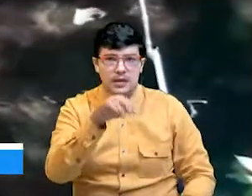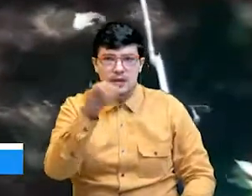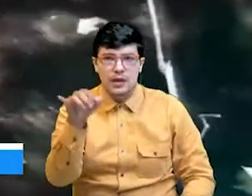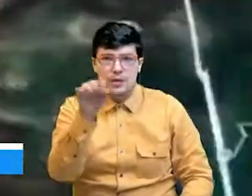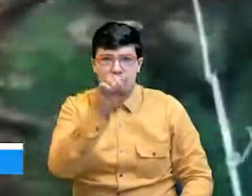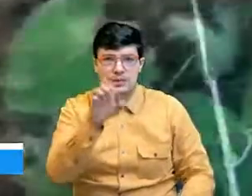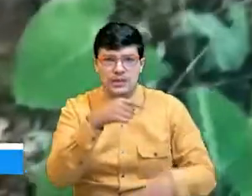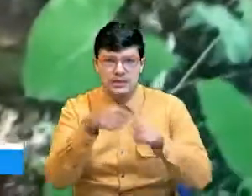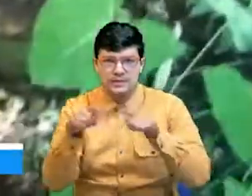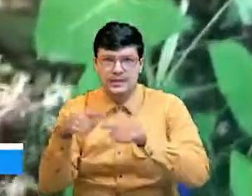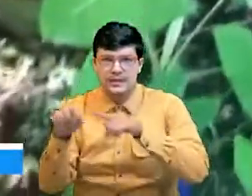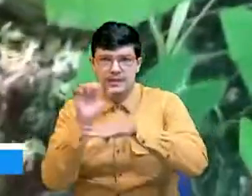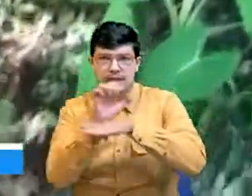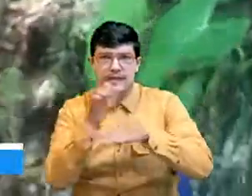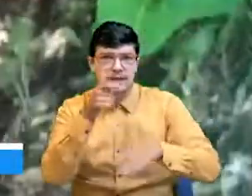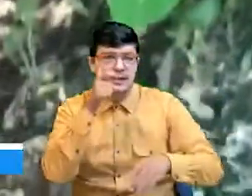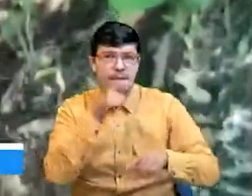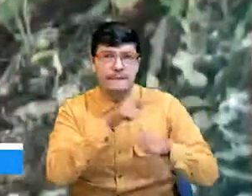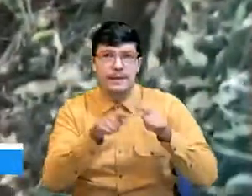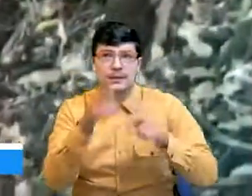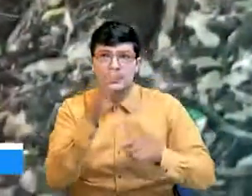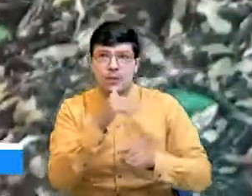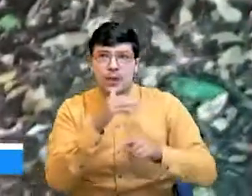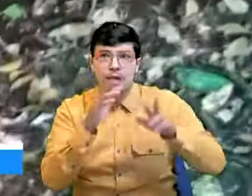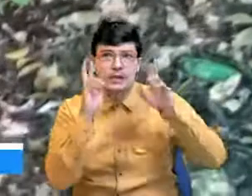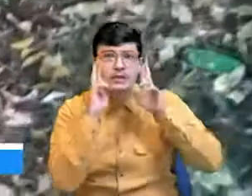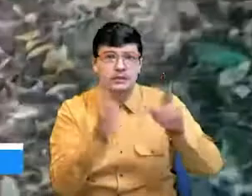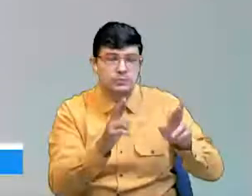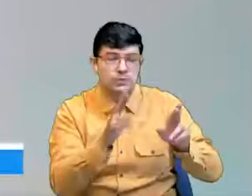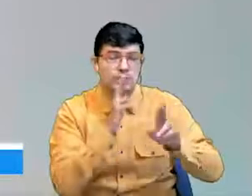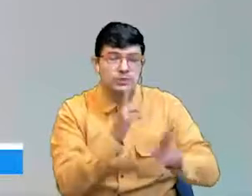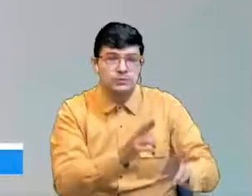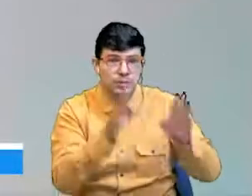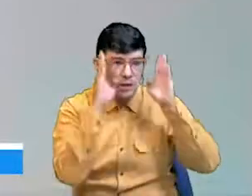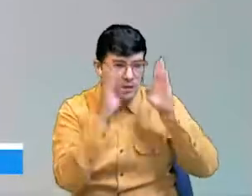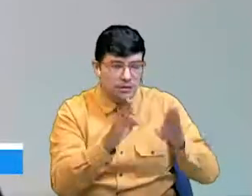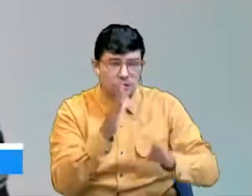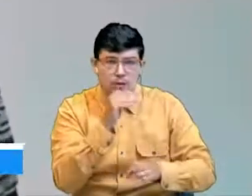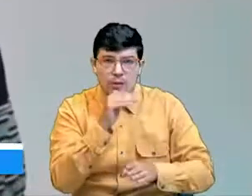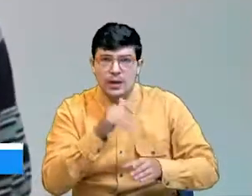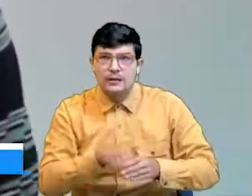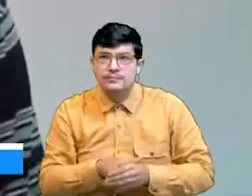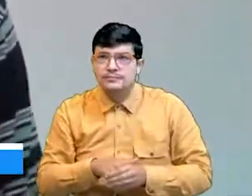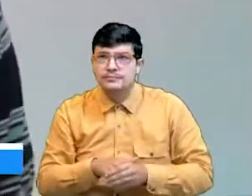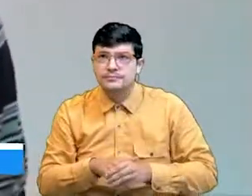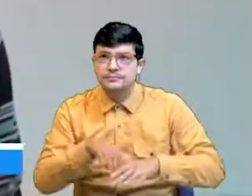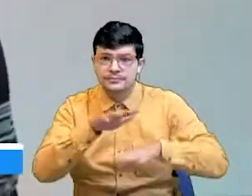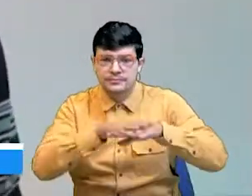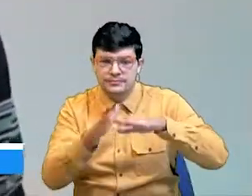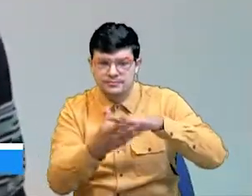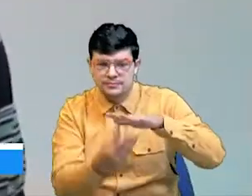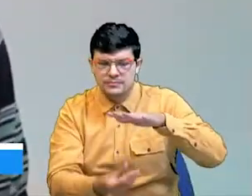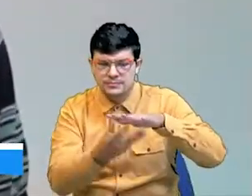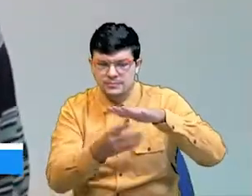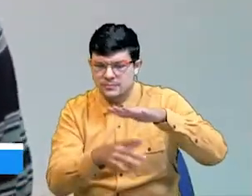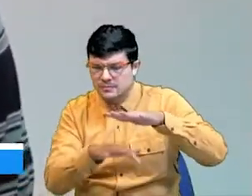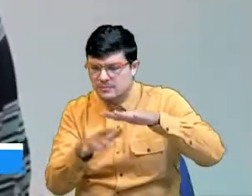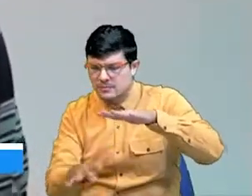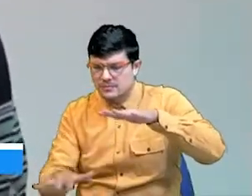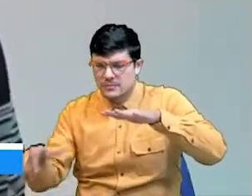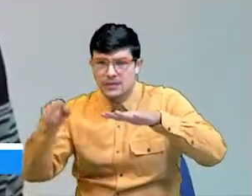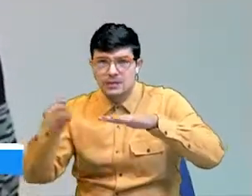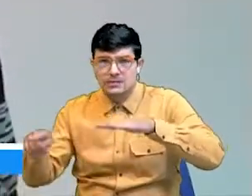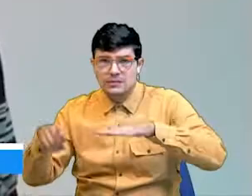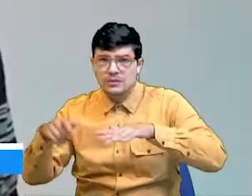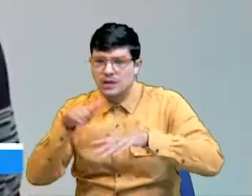varios entes de control, pero señalan que no han recibido atención. Le ubicaron las cantarillas y los descoles están cayendo a